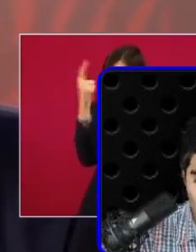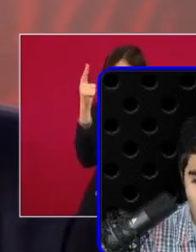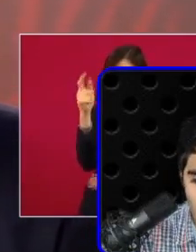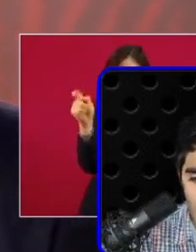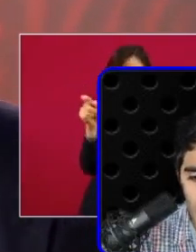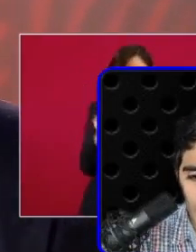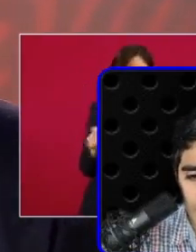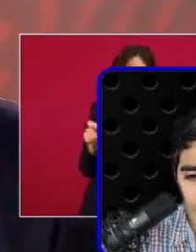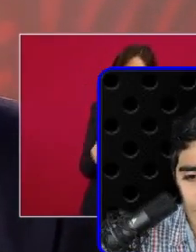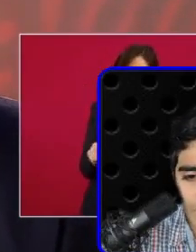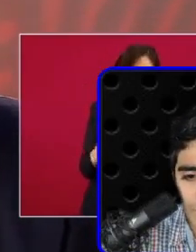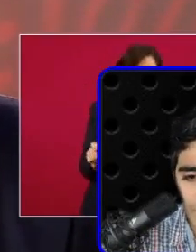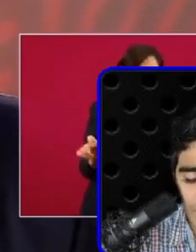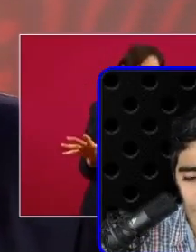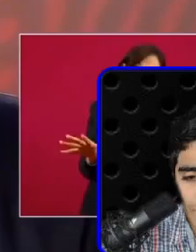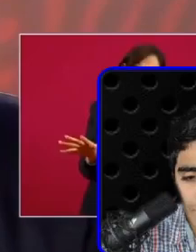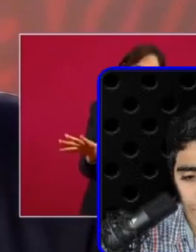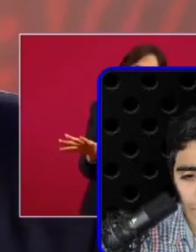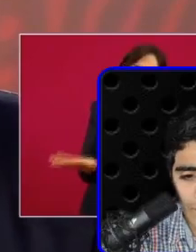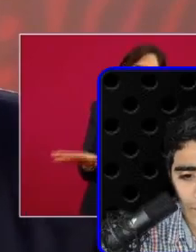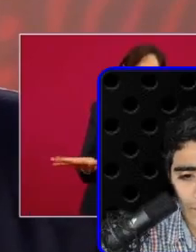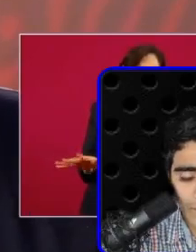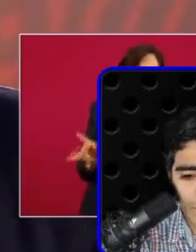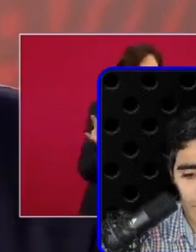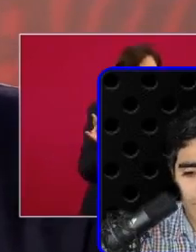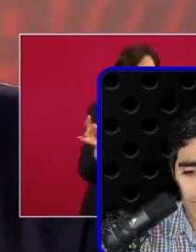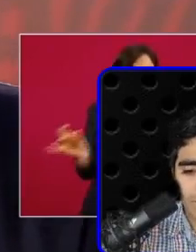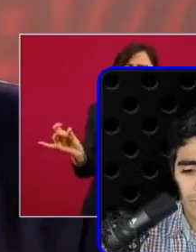de lo mejor del país,